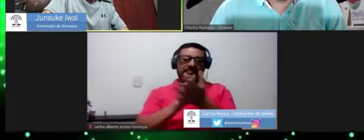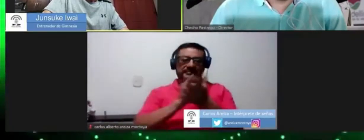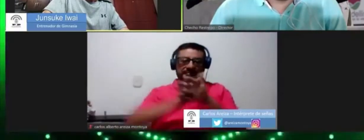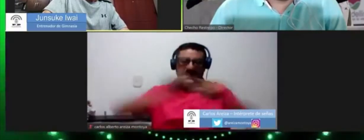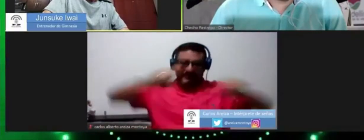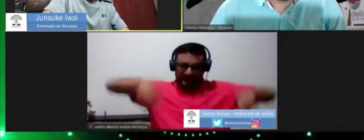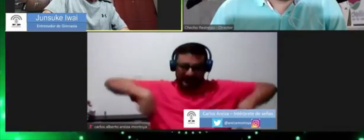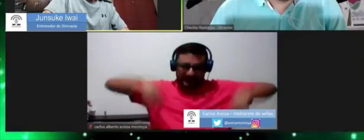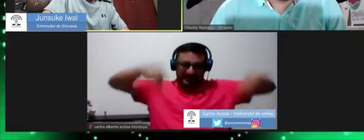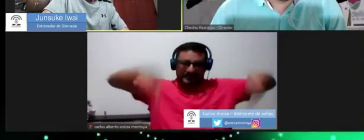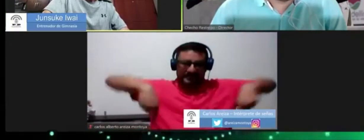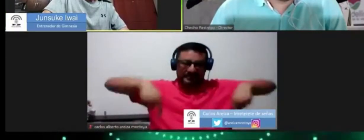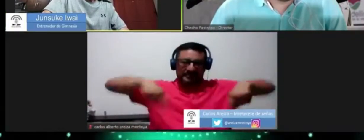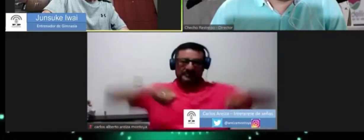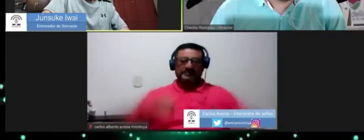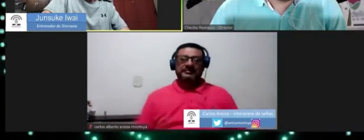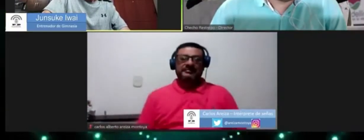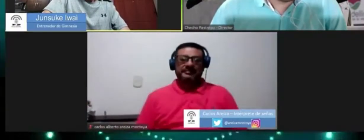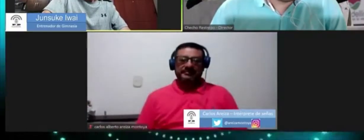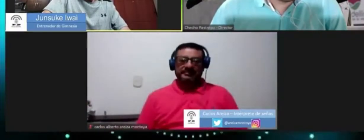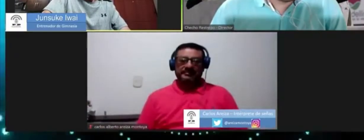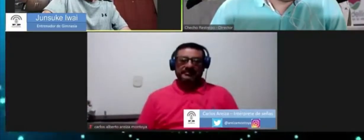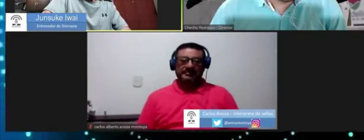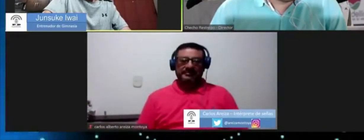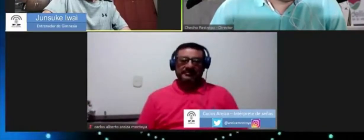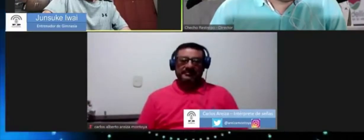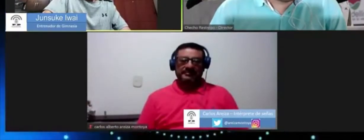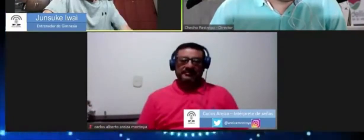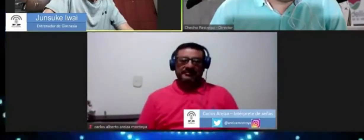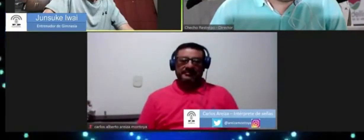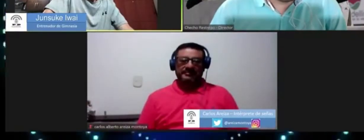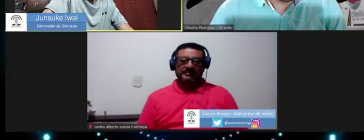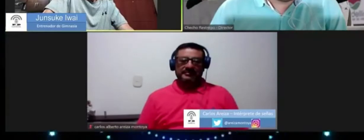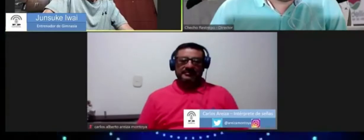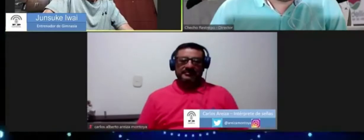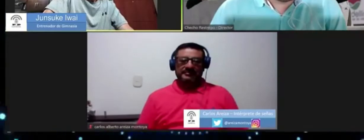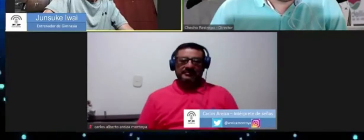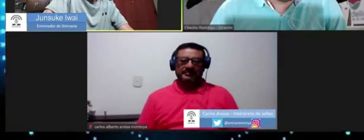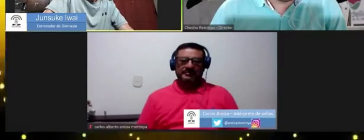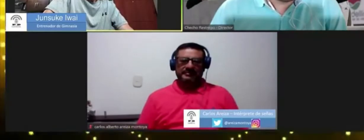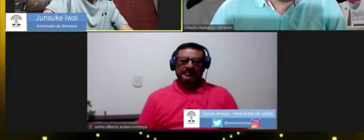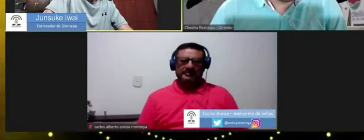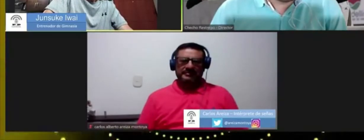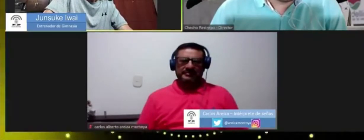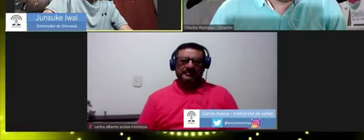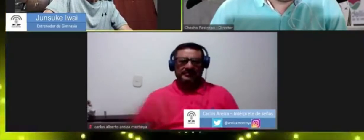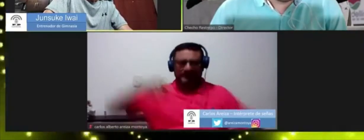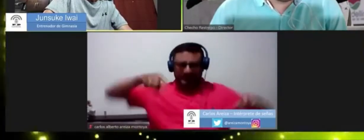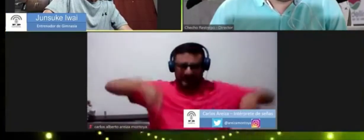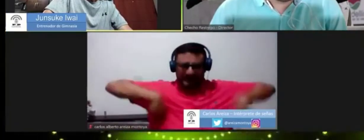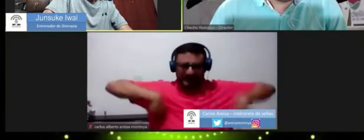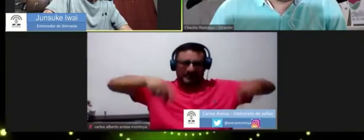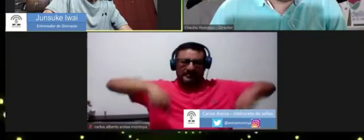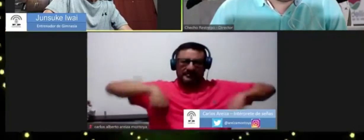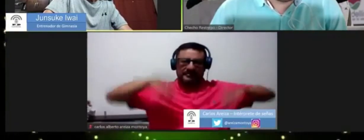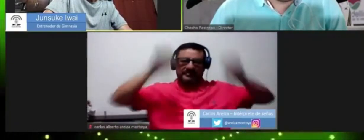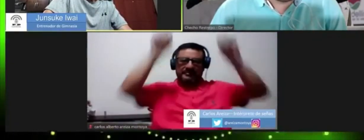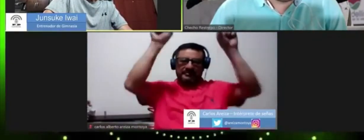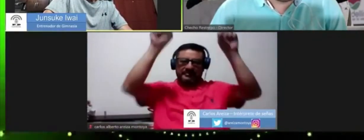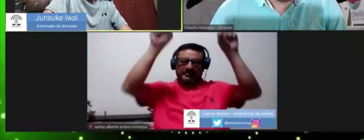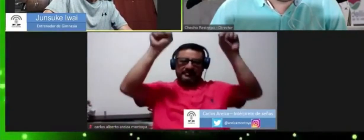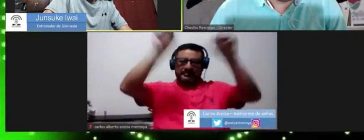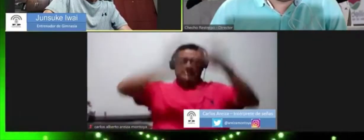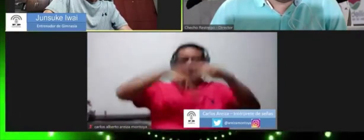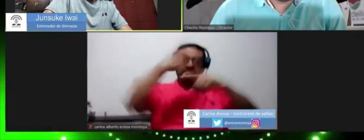paralelas. Él es bueno en paralelas. Yo no era tan bueno en paralelas, pero barra y